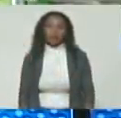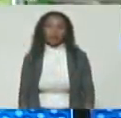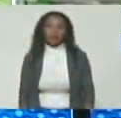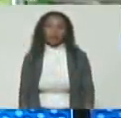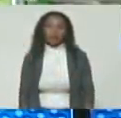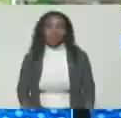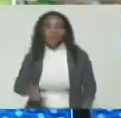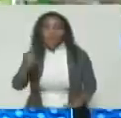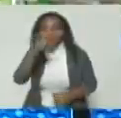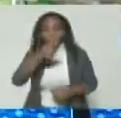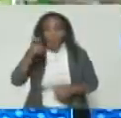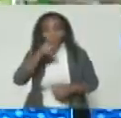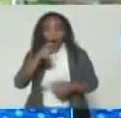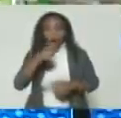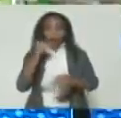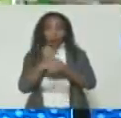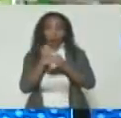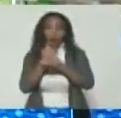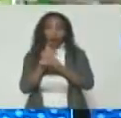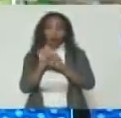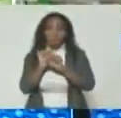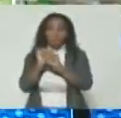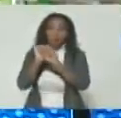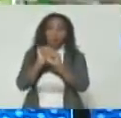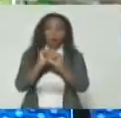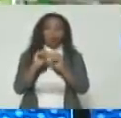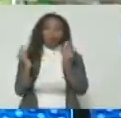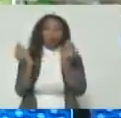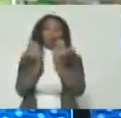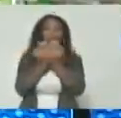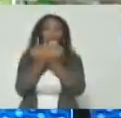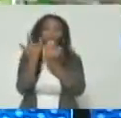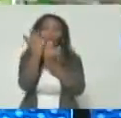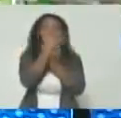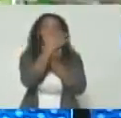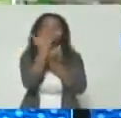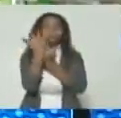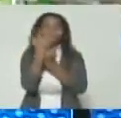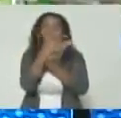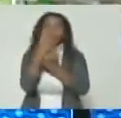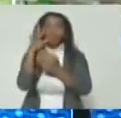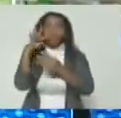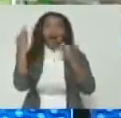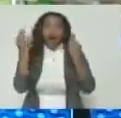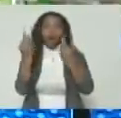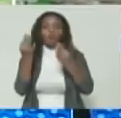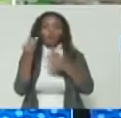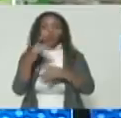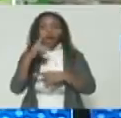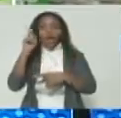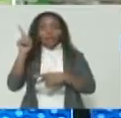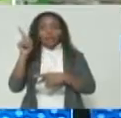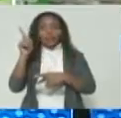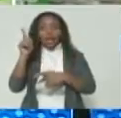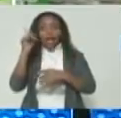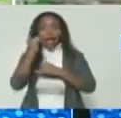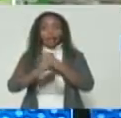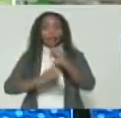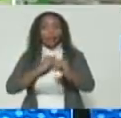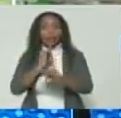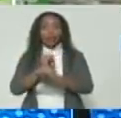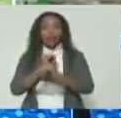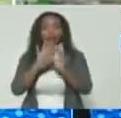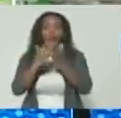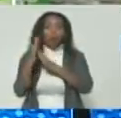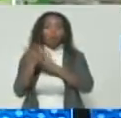Estaban buscando una mampara, una protección, un disfraz para que la famosa comunidad internacional los proteja